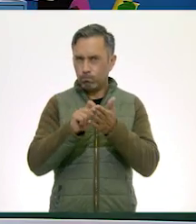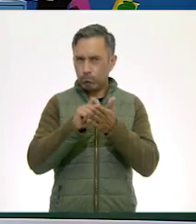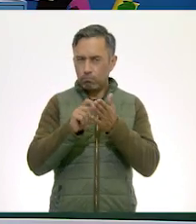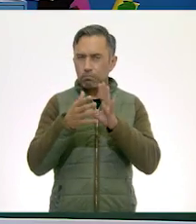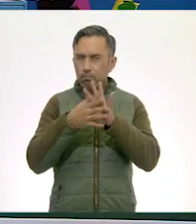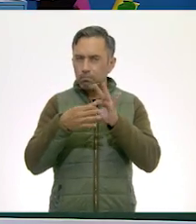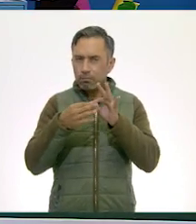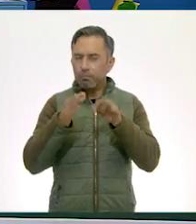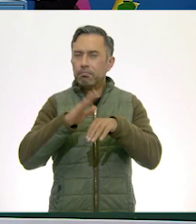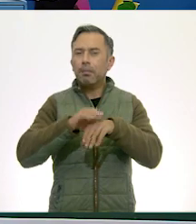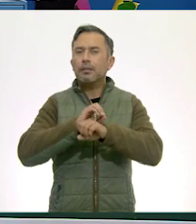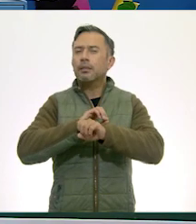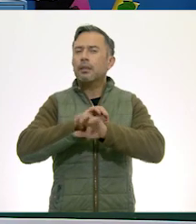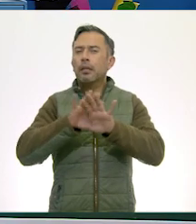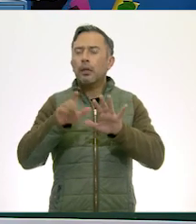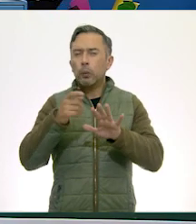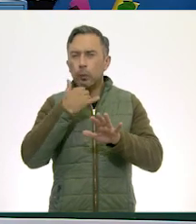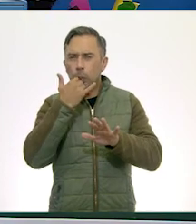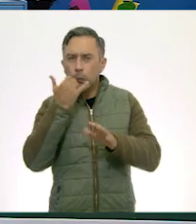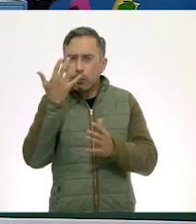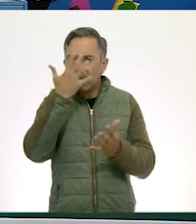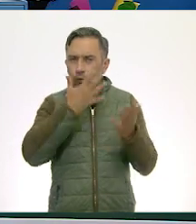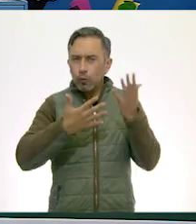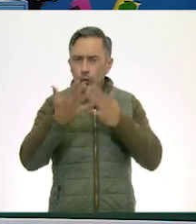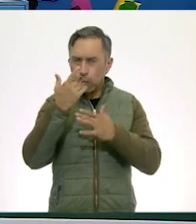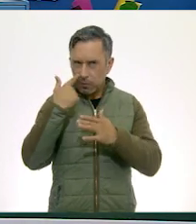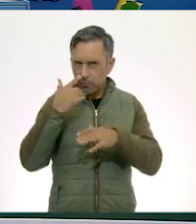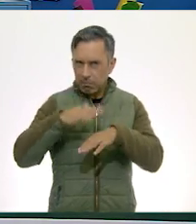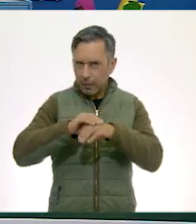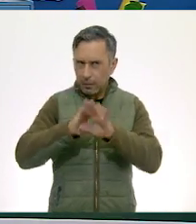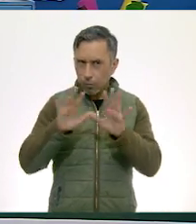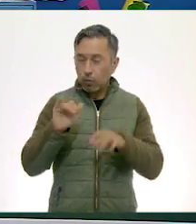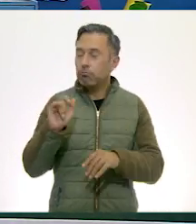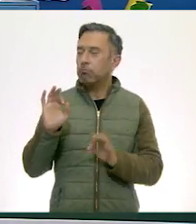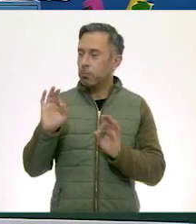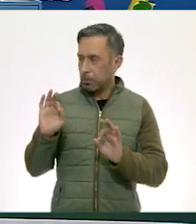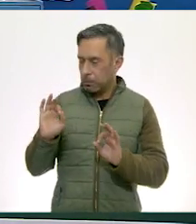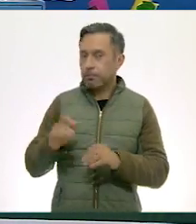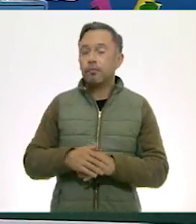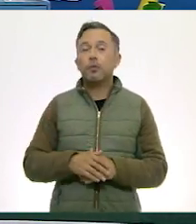más clara para que no haya confusión? Me parece perfecto. Para no hacerme bolas. Por